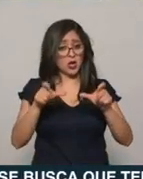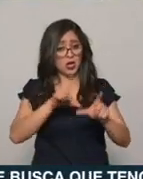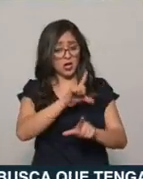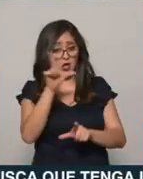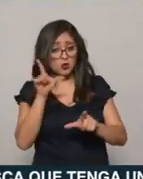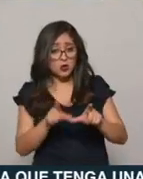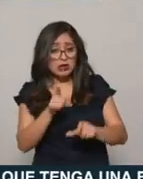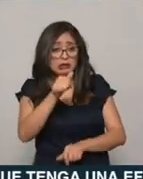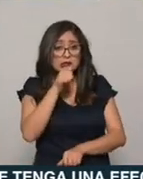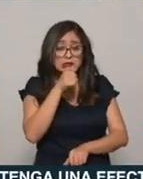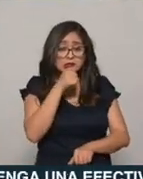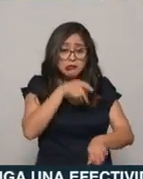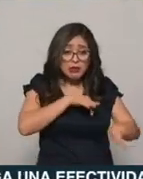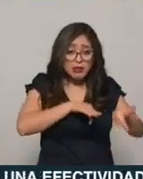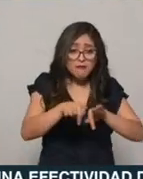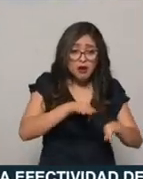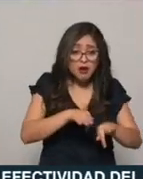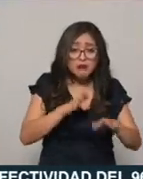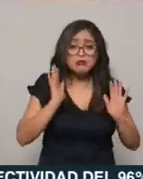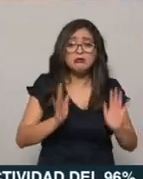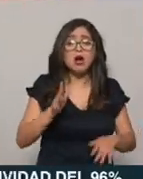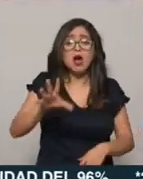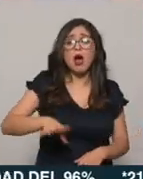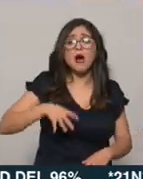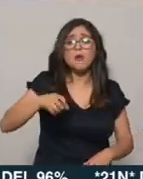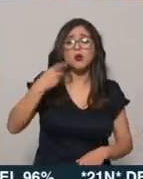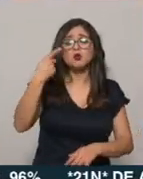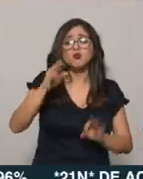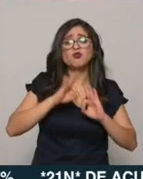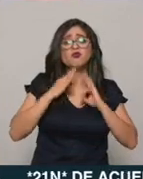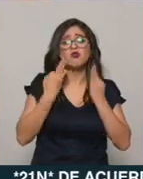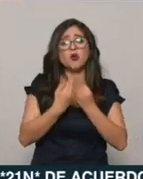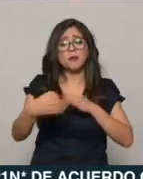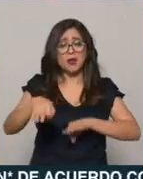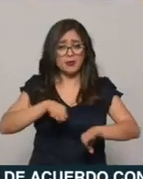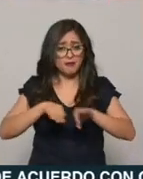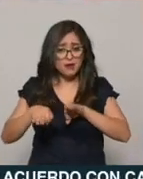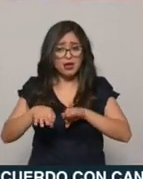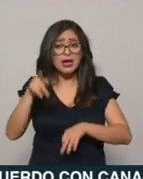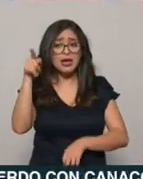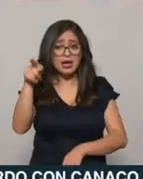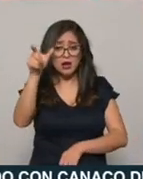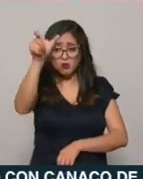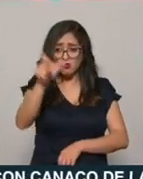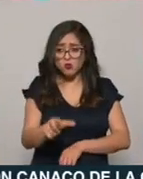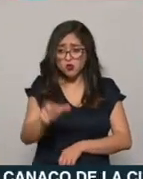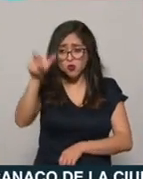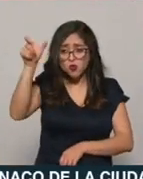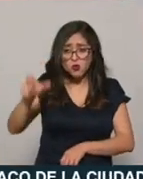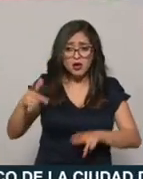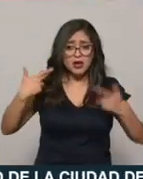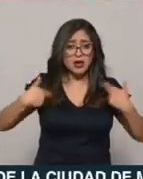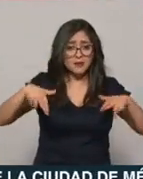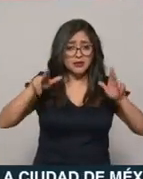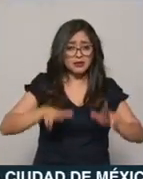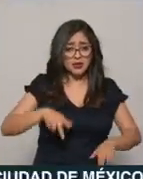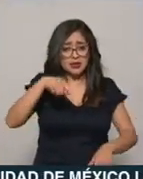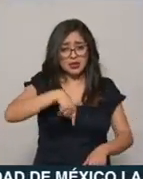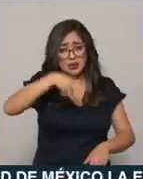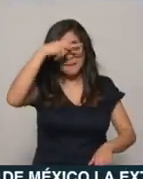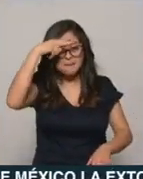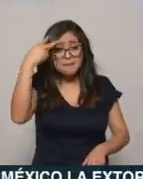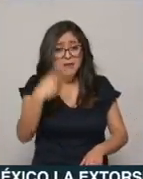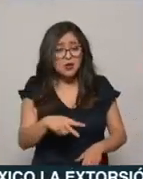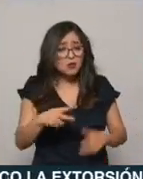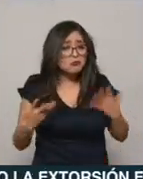papel. Así que, como buen elemento representante del pueblo, puedo realmente creer que no hay